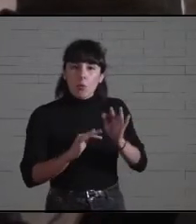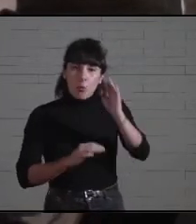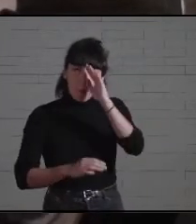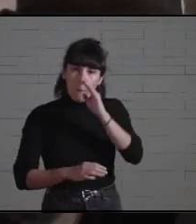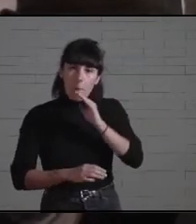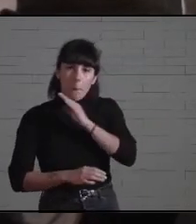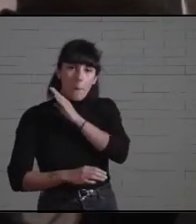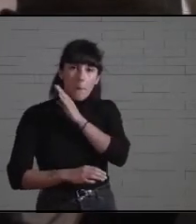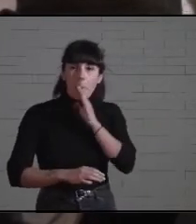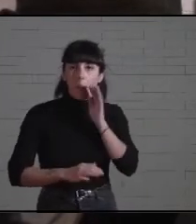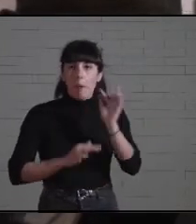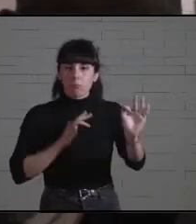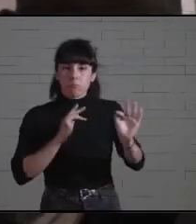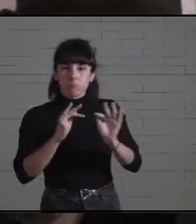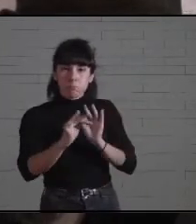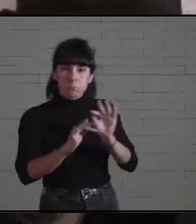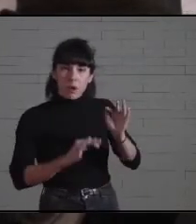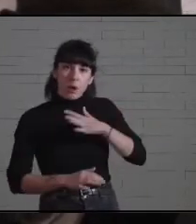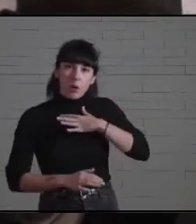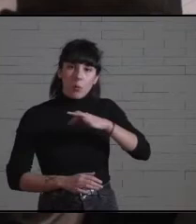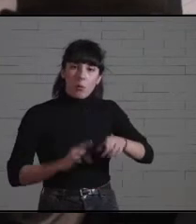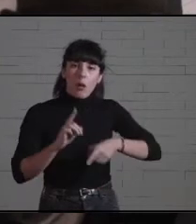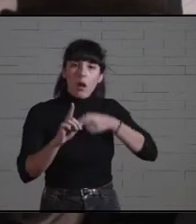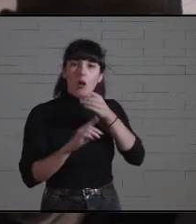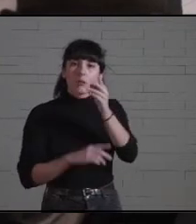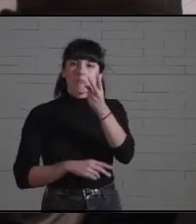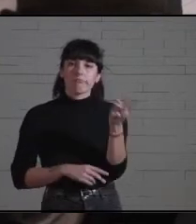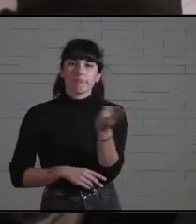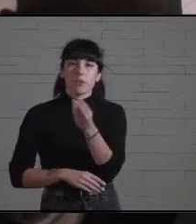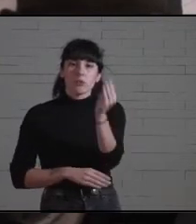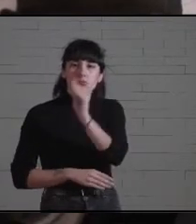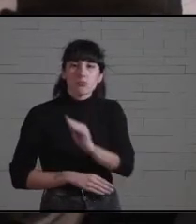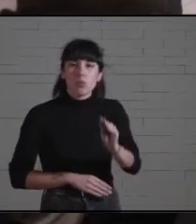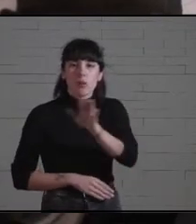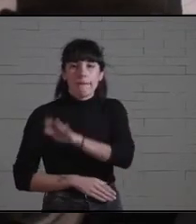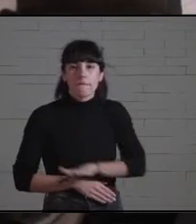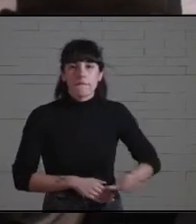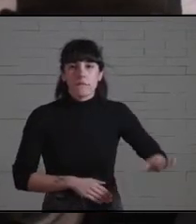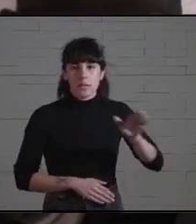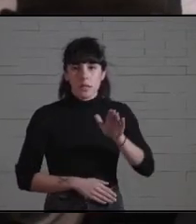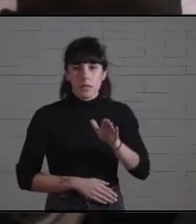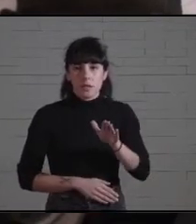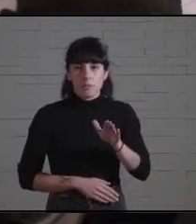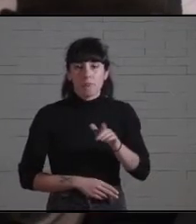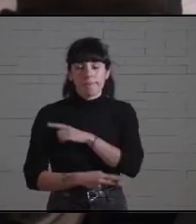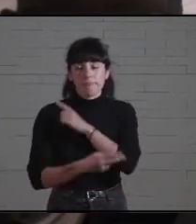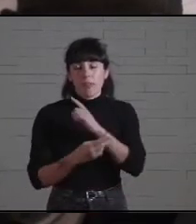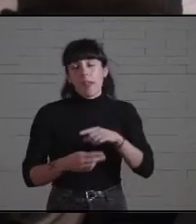progenitores en el cuidado de los menores. Y hay que